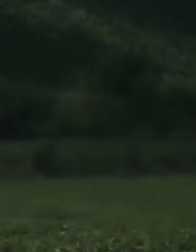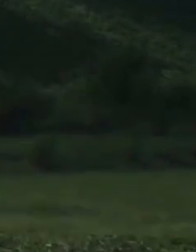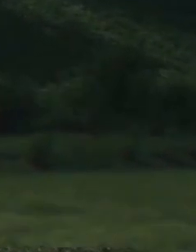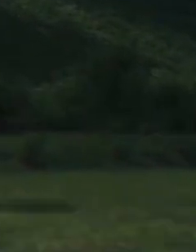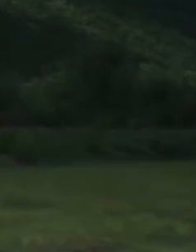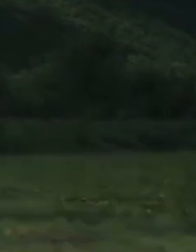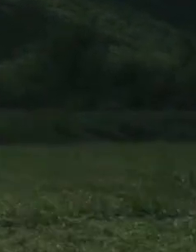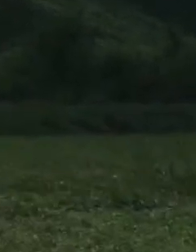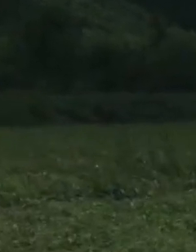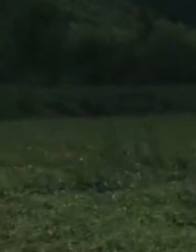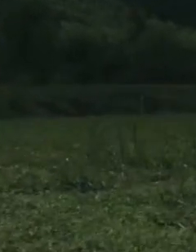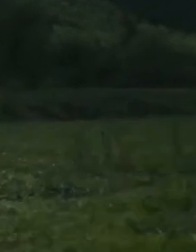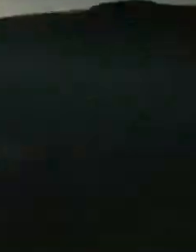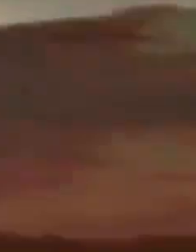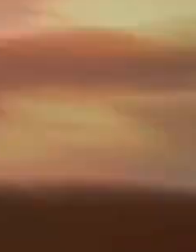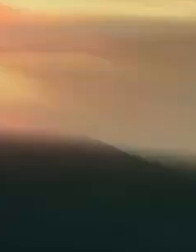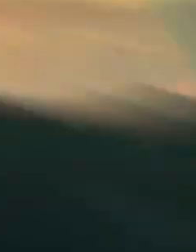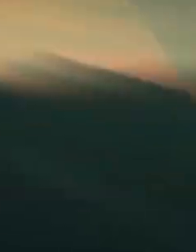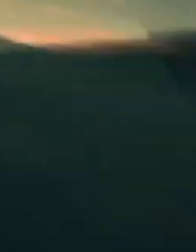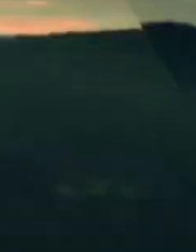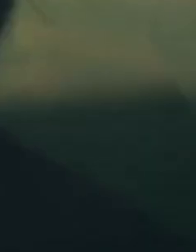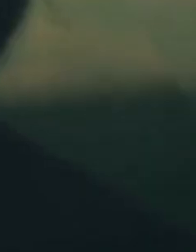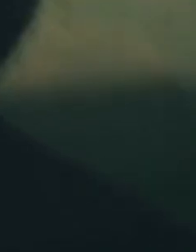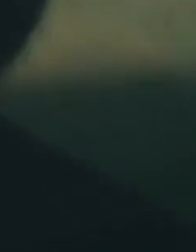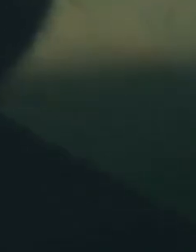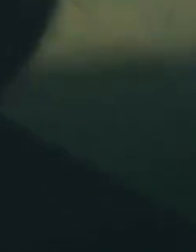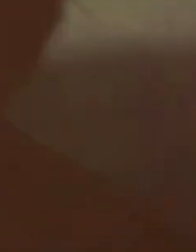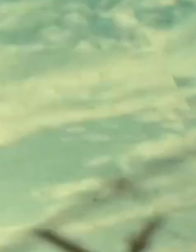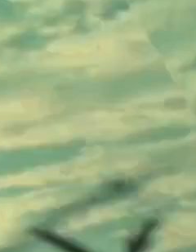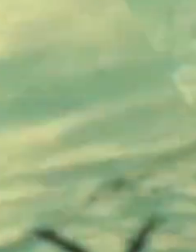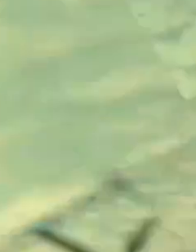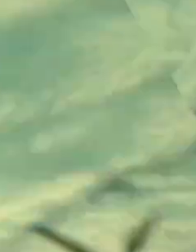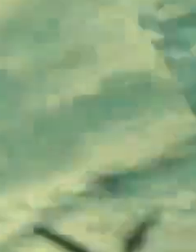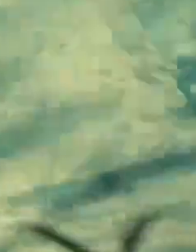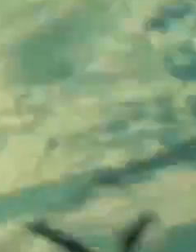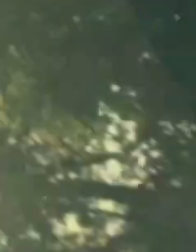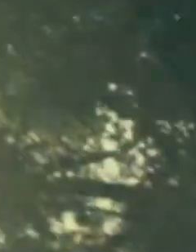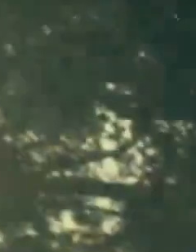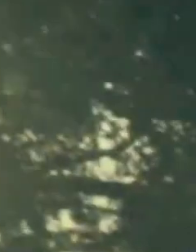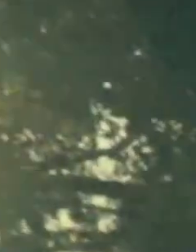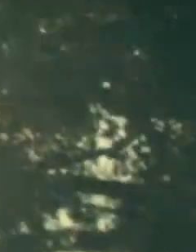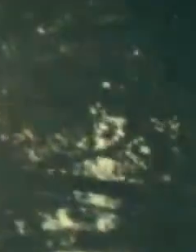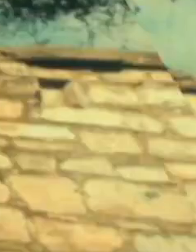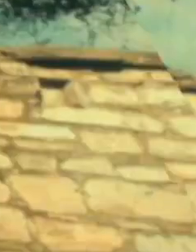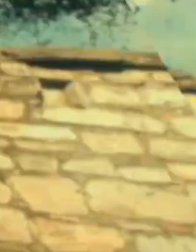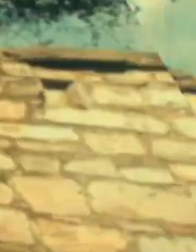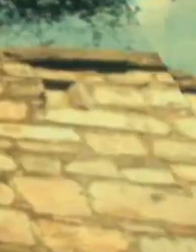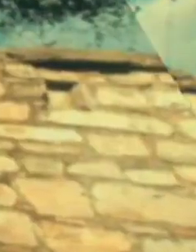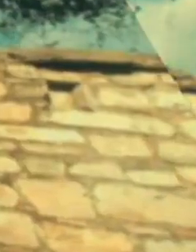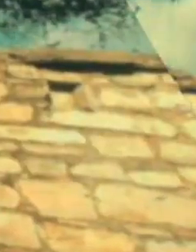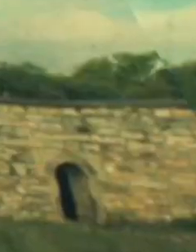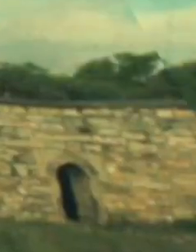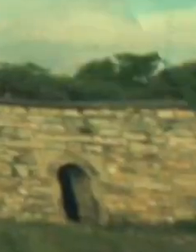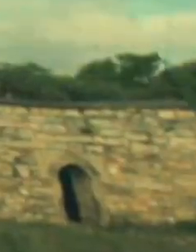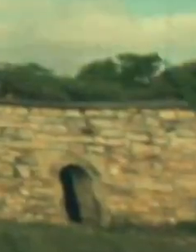Señora de los Remedios, sea el lugar de la fundación del nuevo Reino de León, hoy Nuevo León.